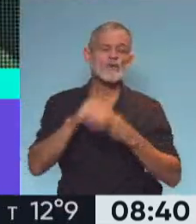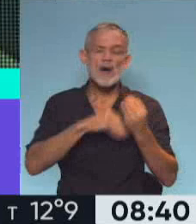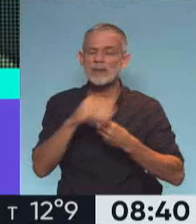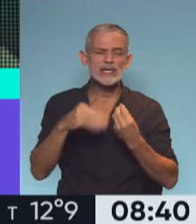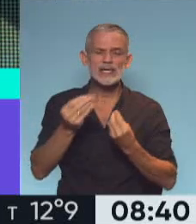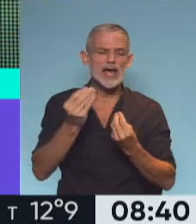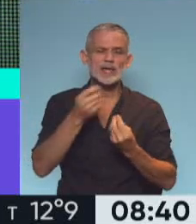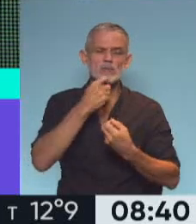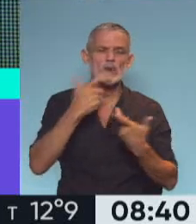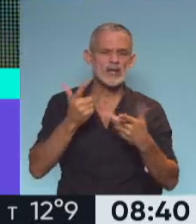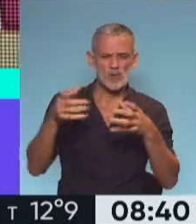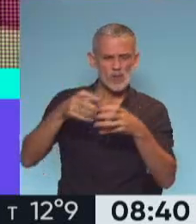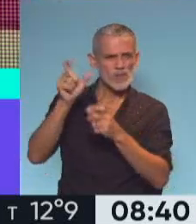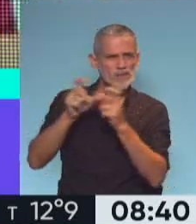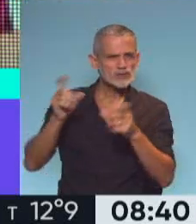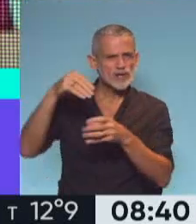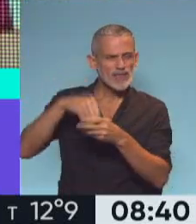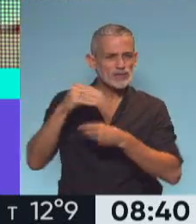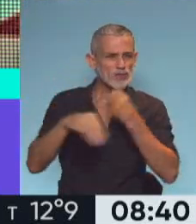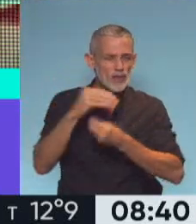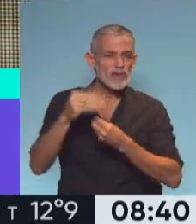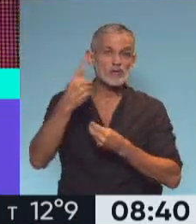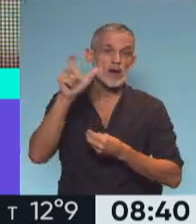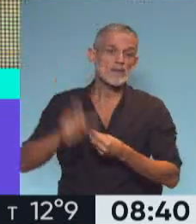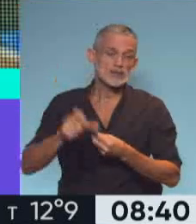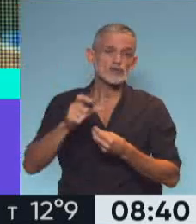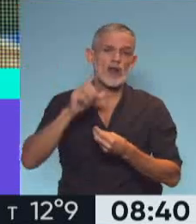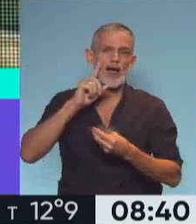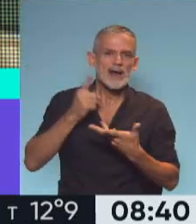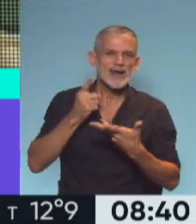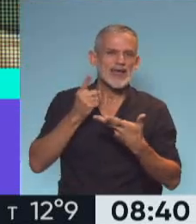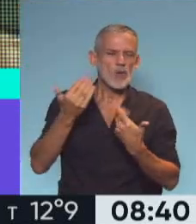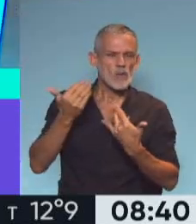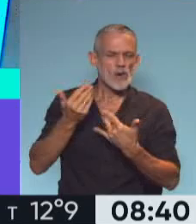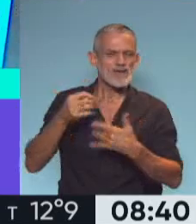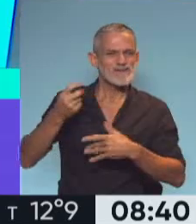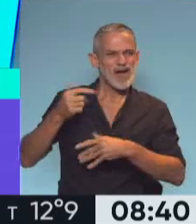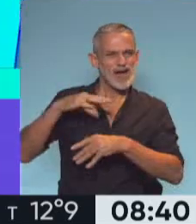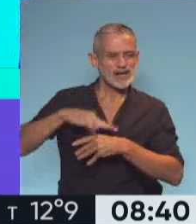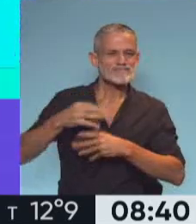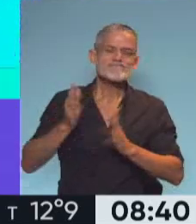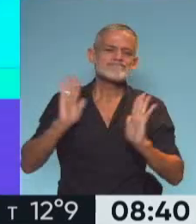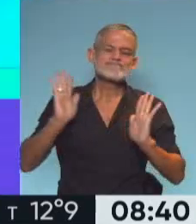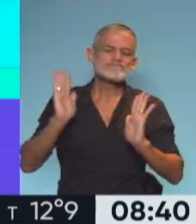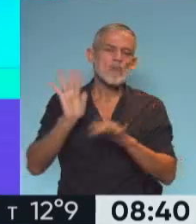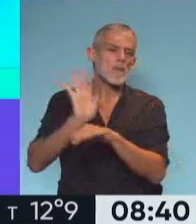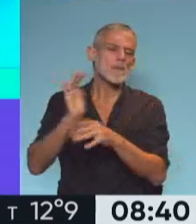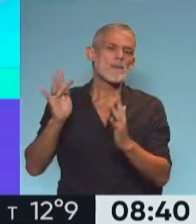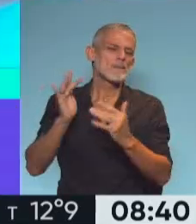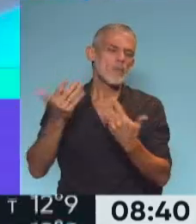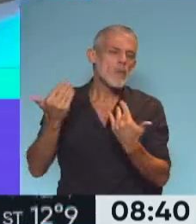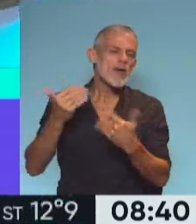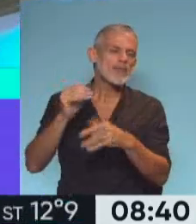tuvieran dentro de su núcleo algún integrante justamente de riesgo, podían optar directamente por la virtualidad y no por